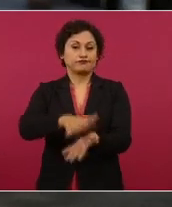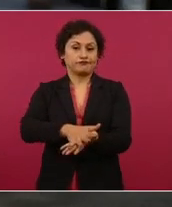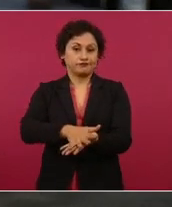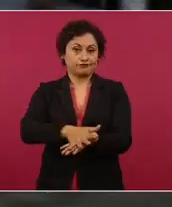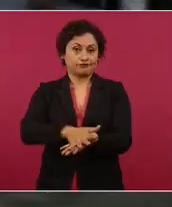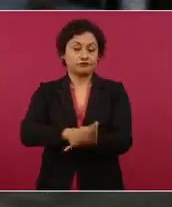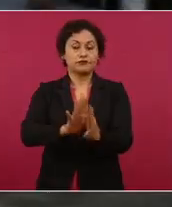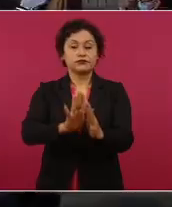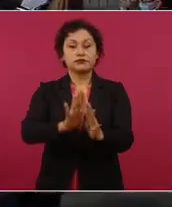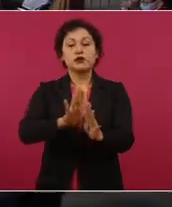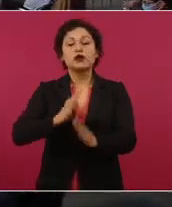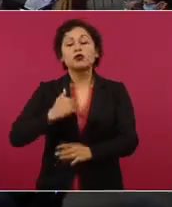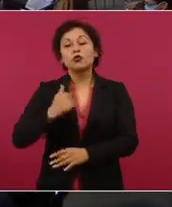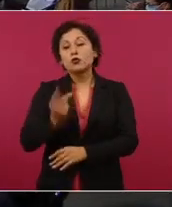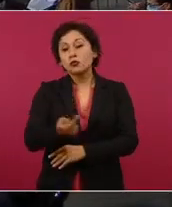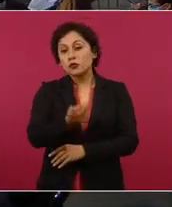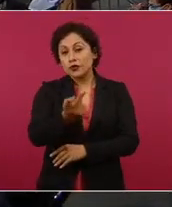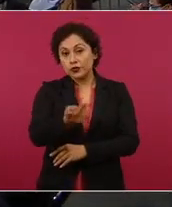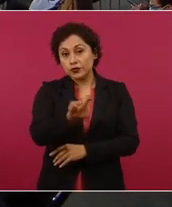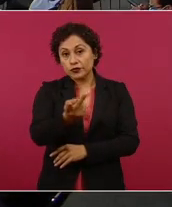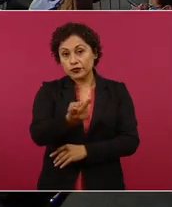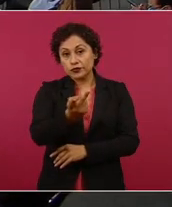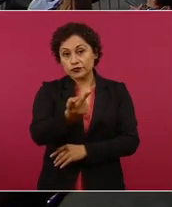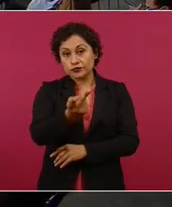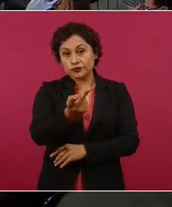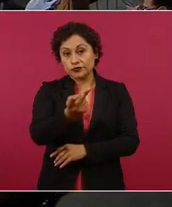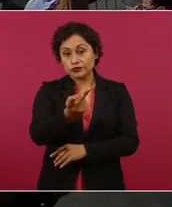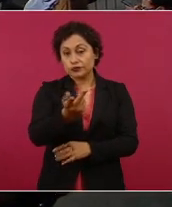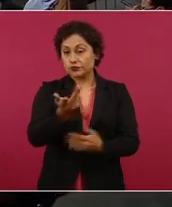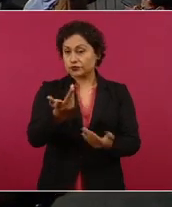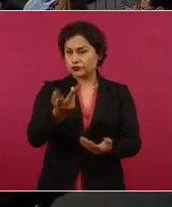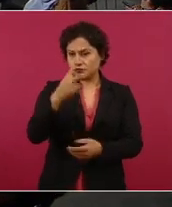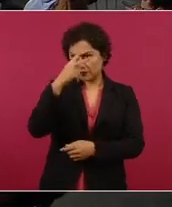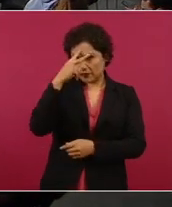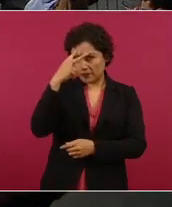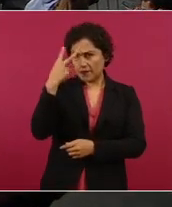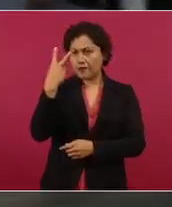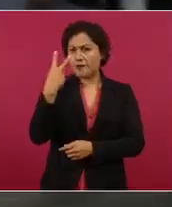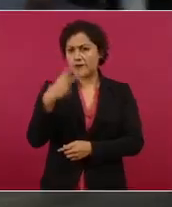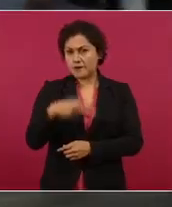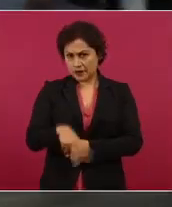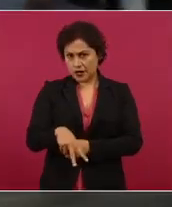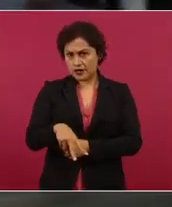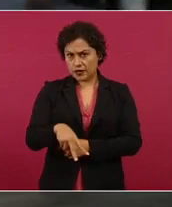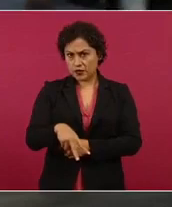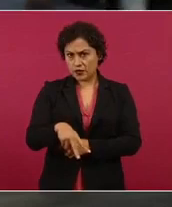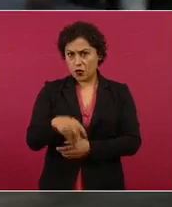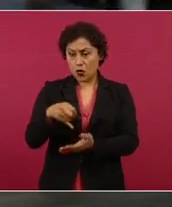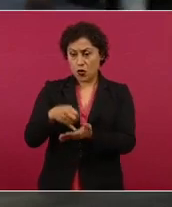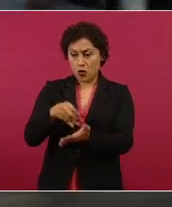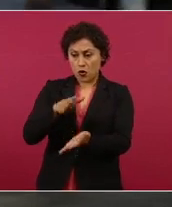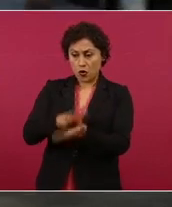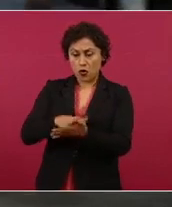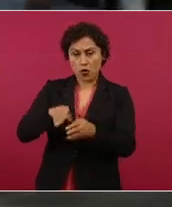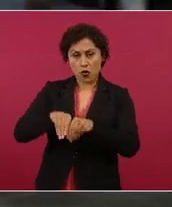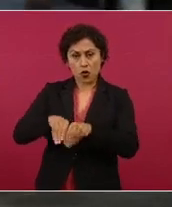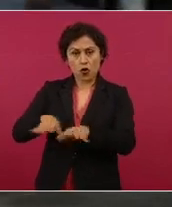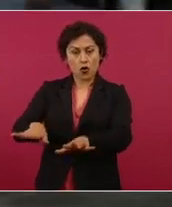La pregunta es, ¿tiene interés México en negociar algo antes de que se publique para que sea